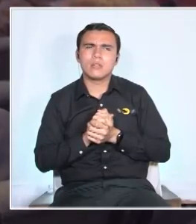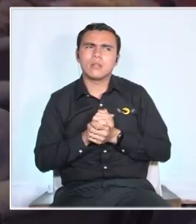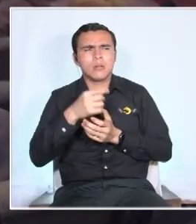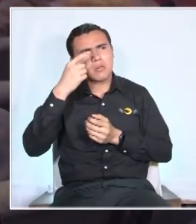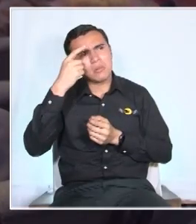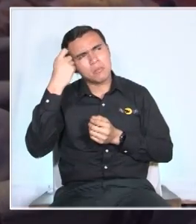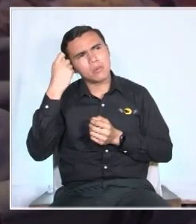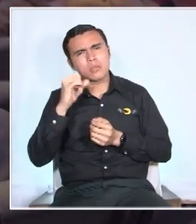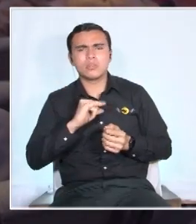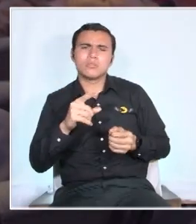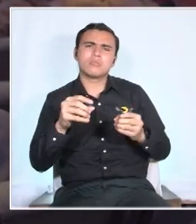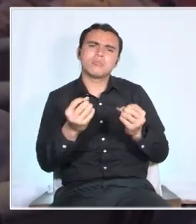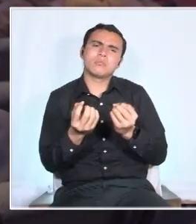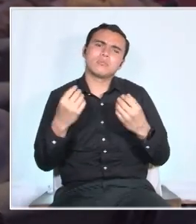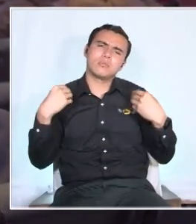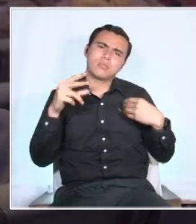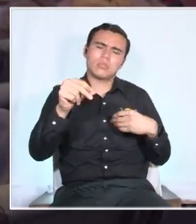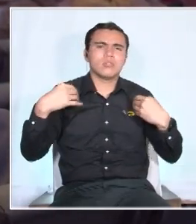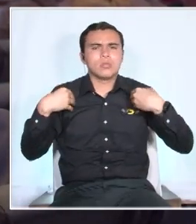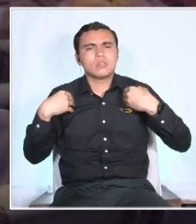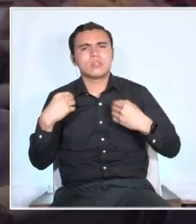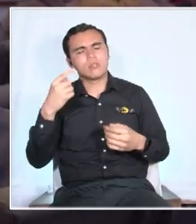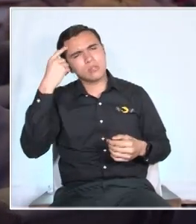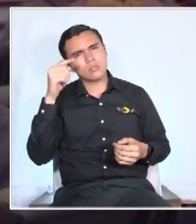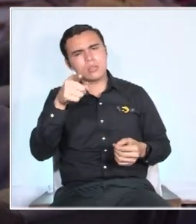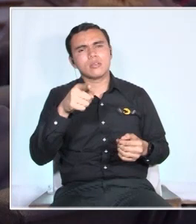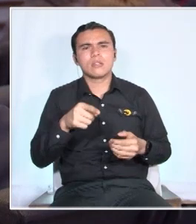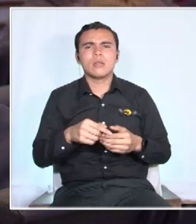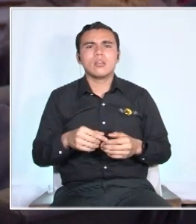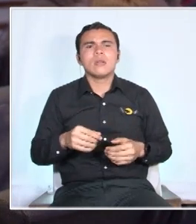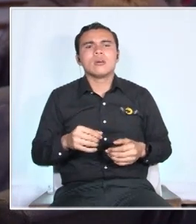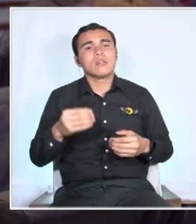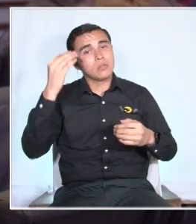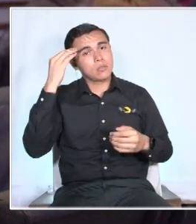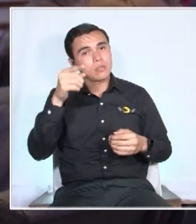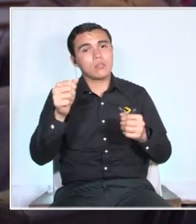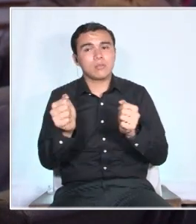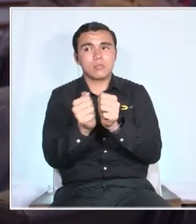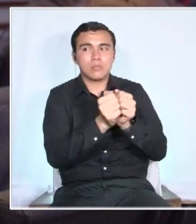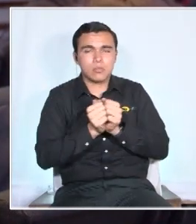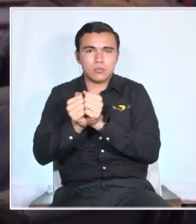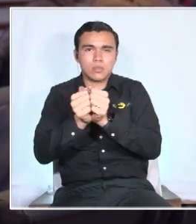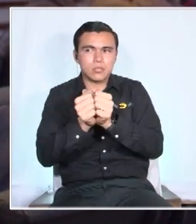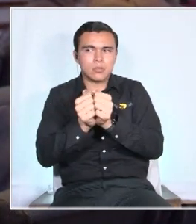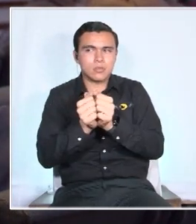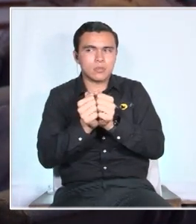Porque yo no necesito conocerte a ti, solamente necesito conocer con quién te juntas. ¿Quiénes son tus amistades?